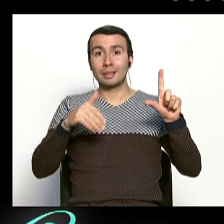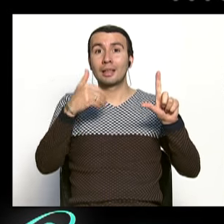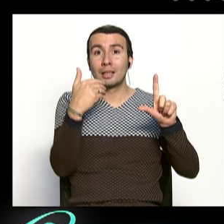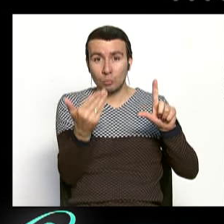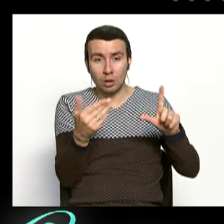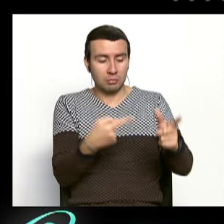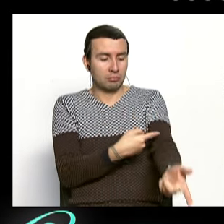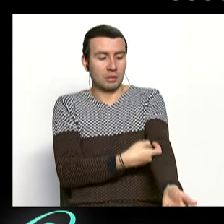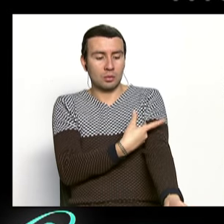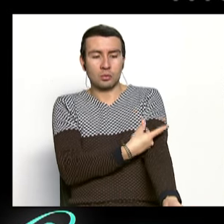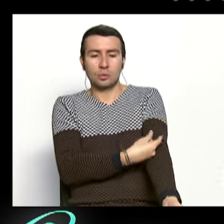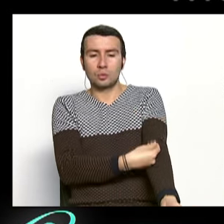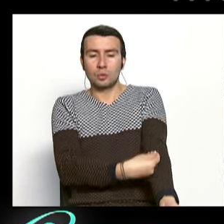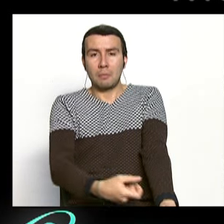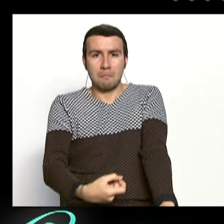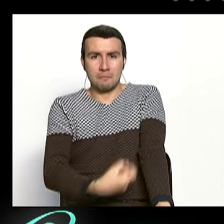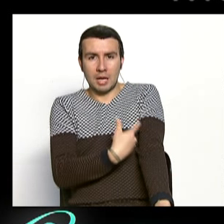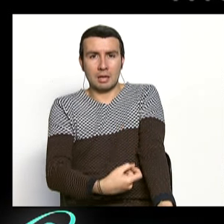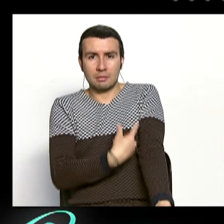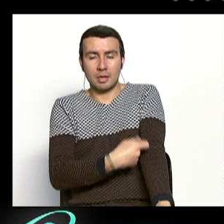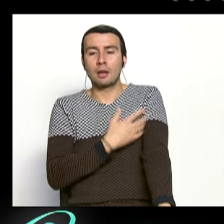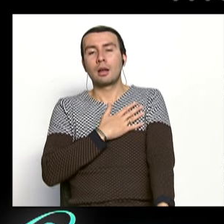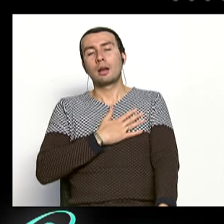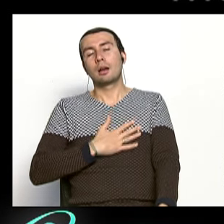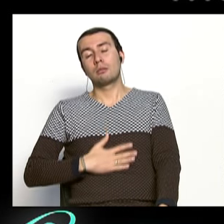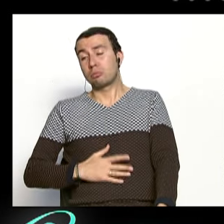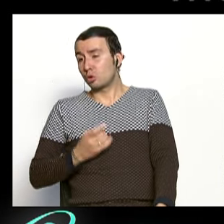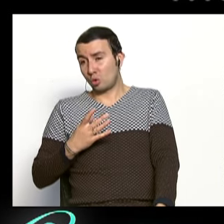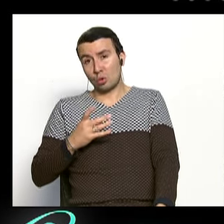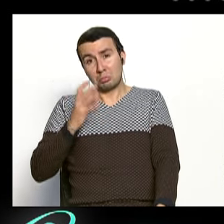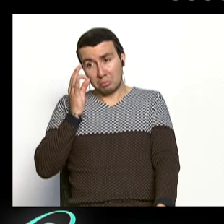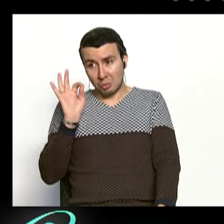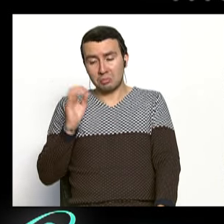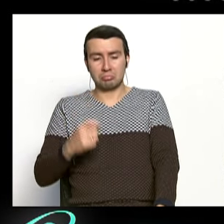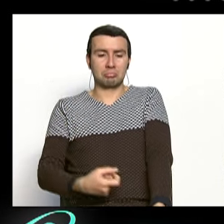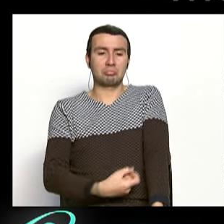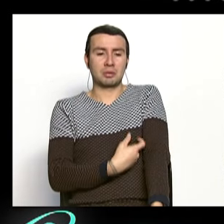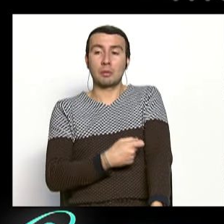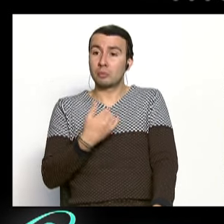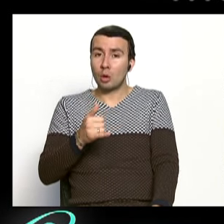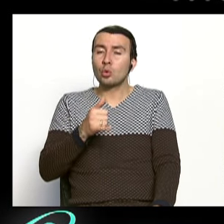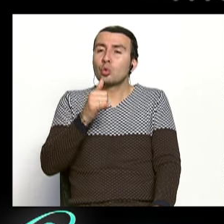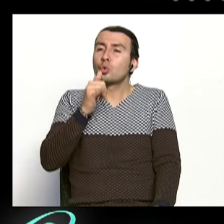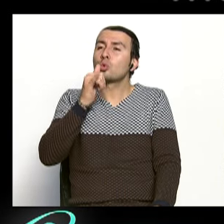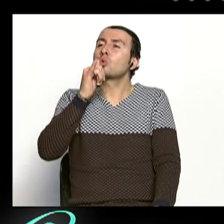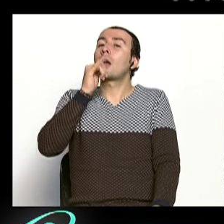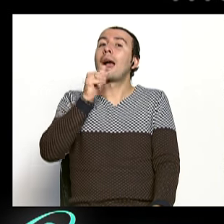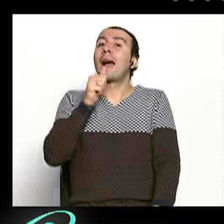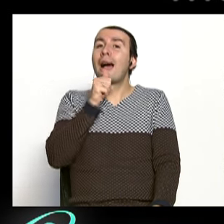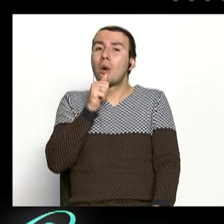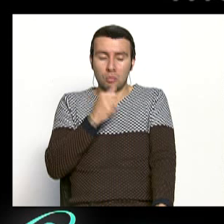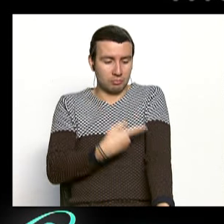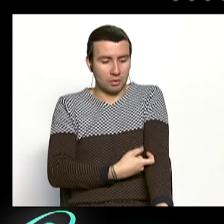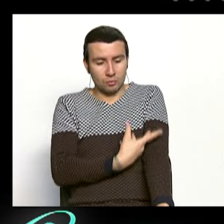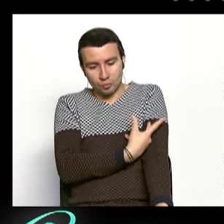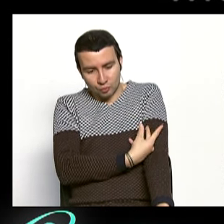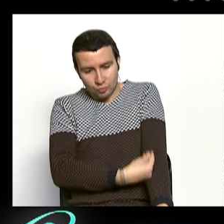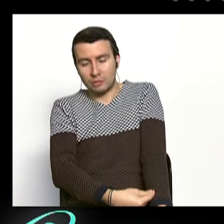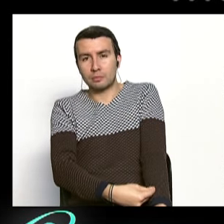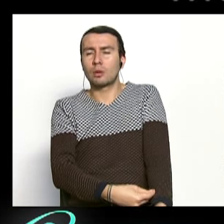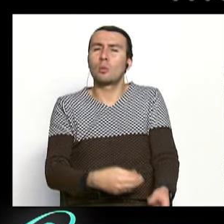catéter y se le administrarán medicamentos para el dolor según sea necesario cuando pueda tomar líquidos se le retirará la vía intravenosa la